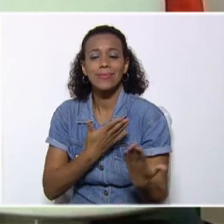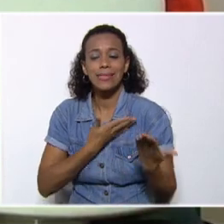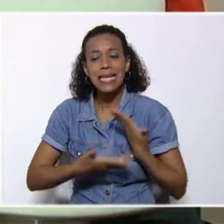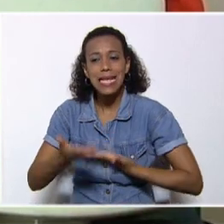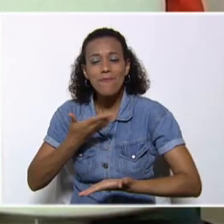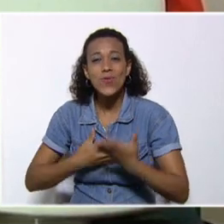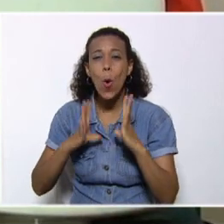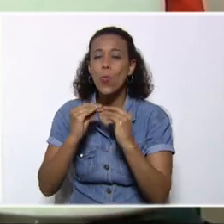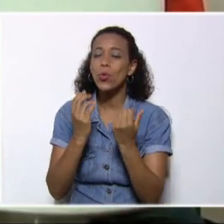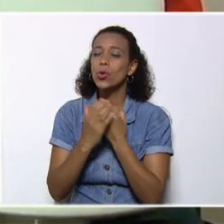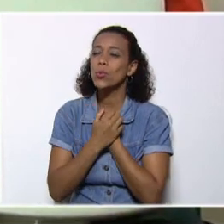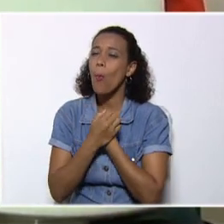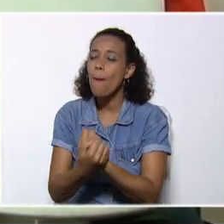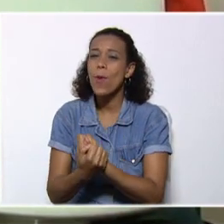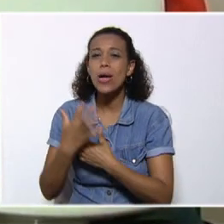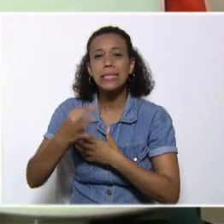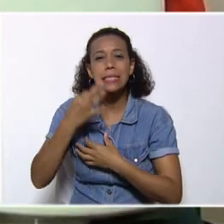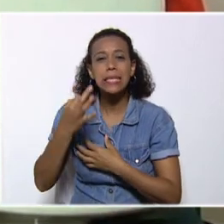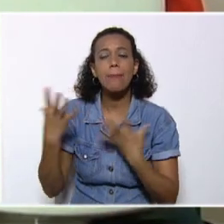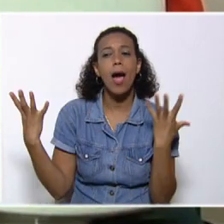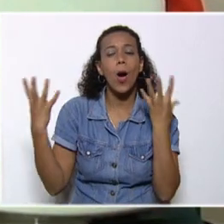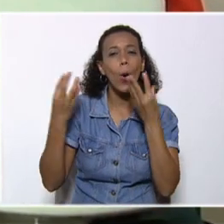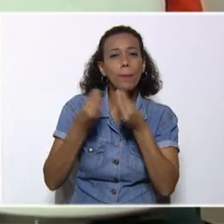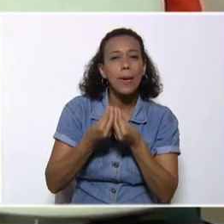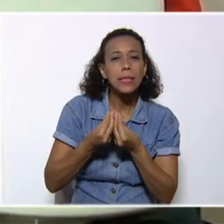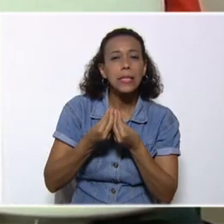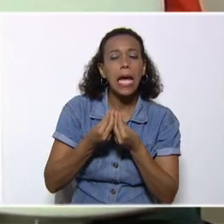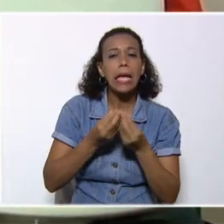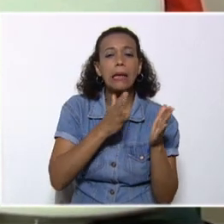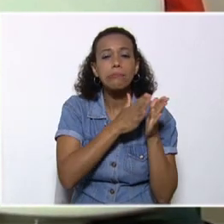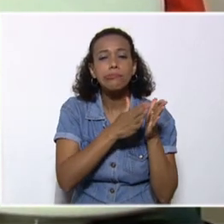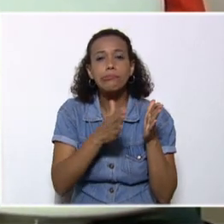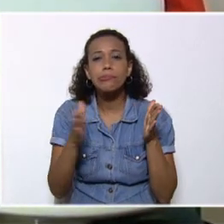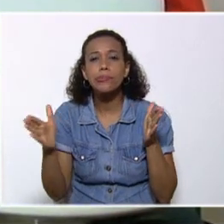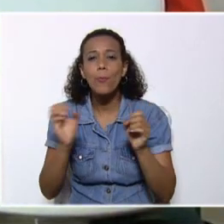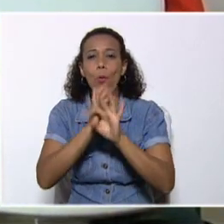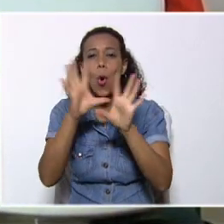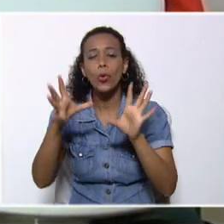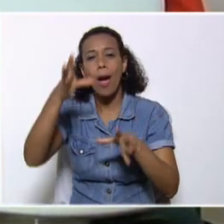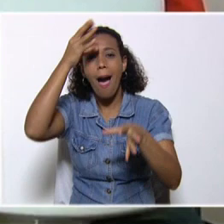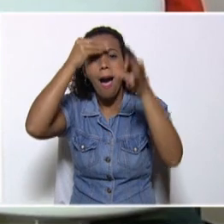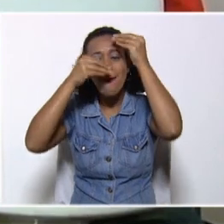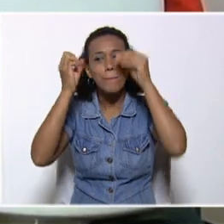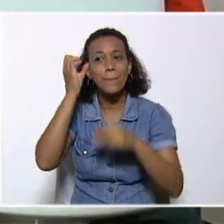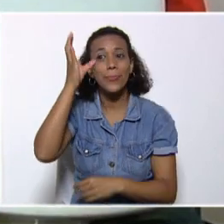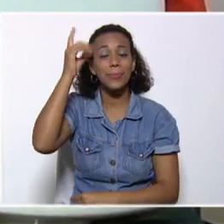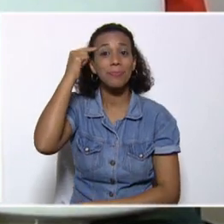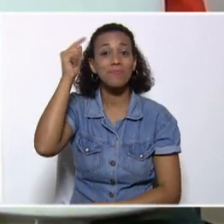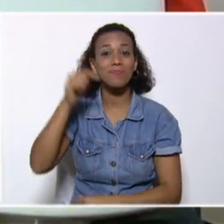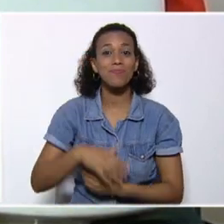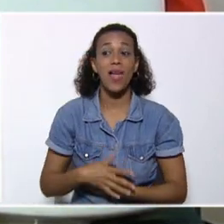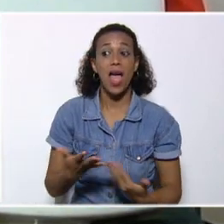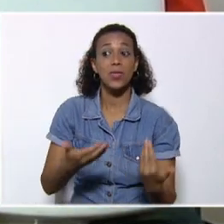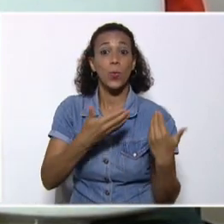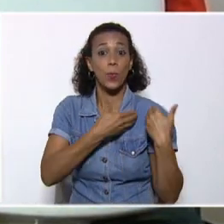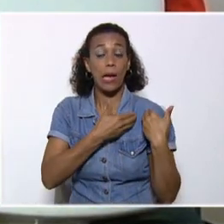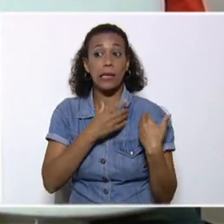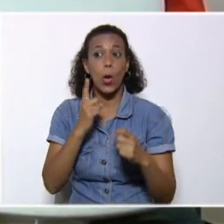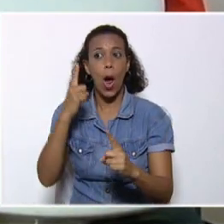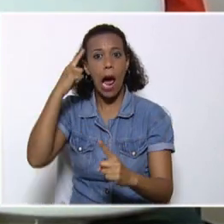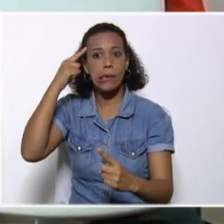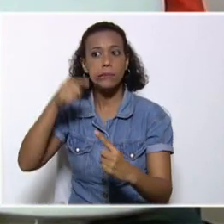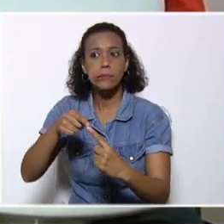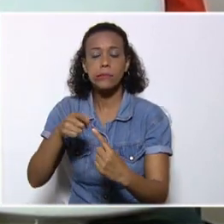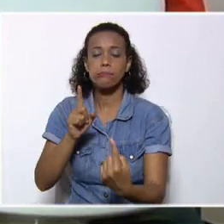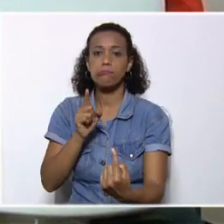servicio y mucho amor, siempre estaremos acompañándoles en el transitar del maravilloso mundo del conocimiento, asumiendo los retos que